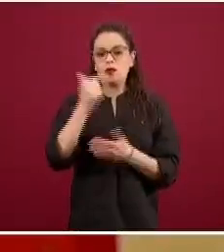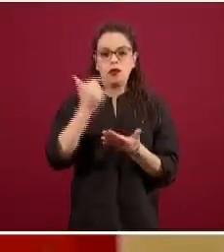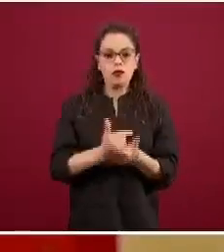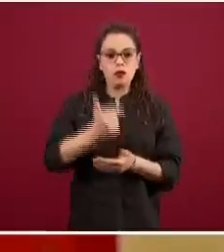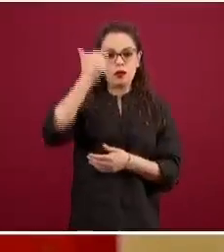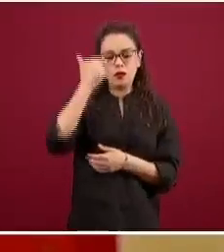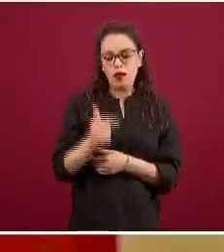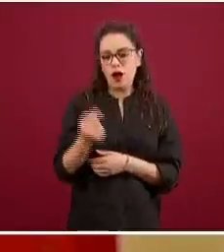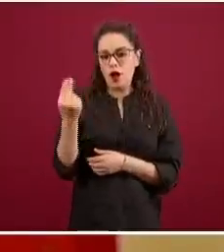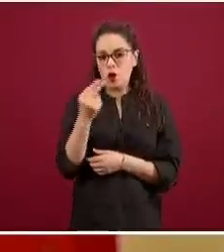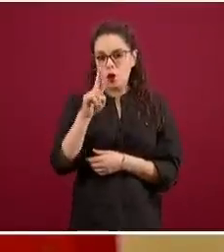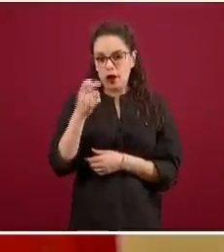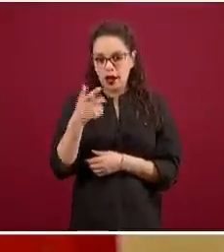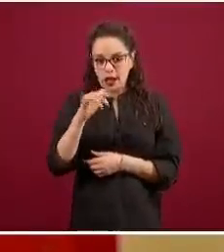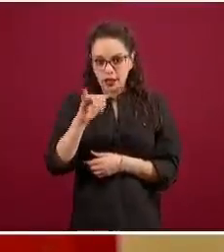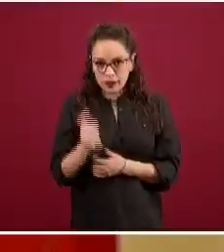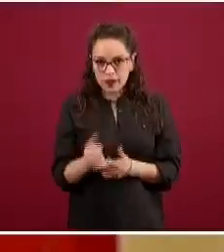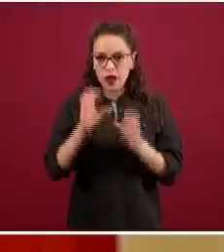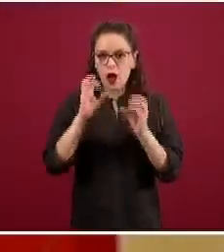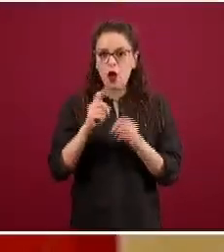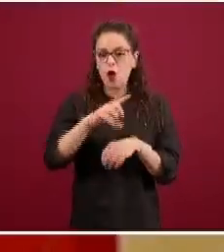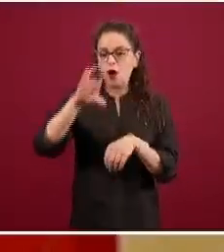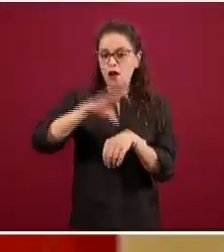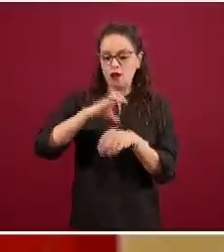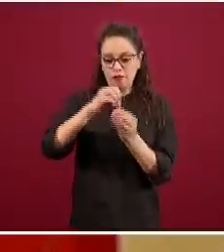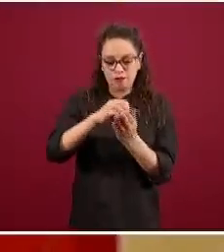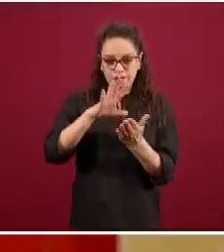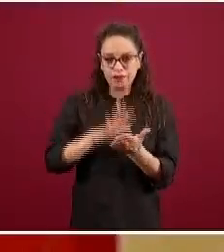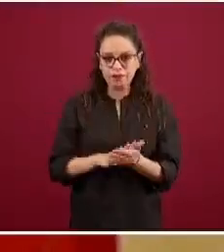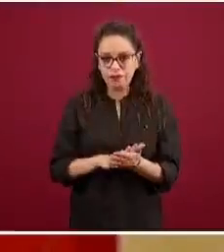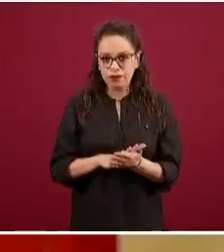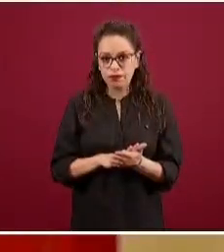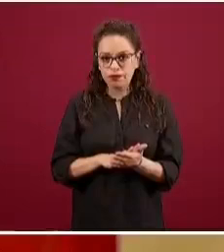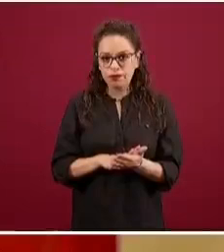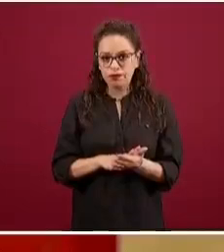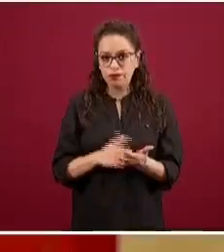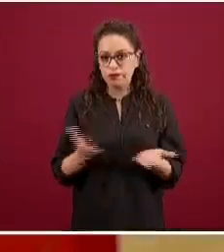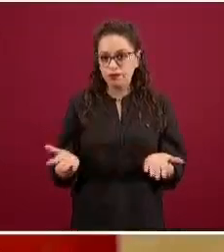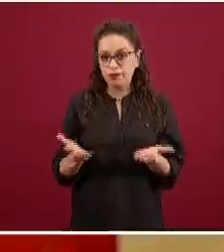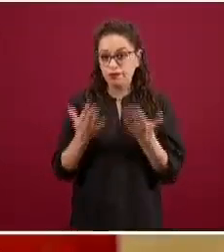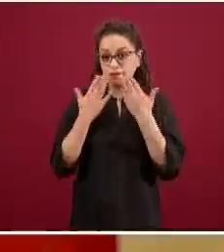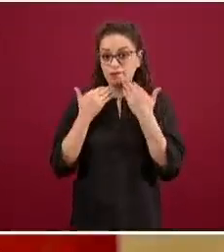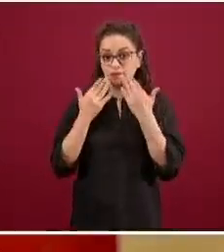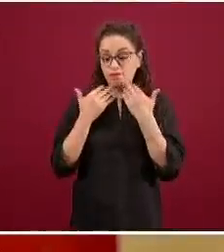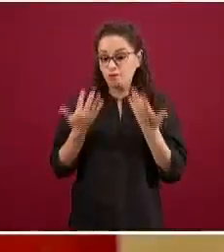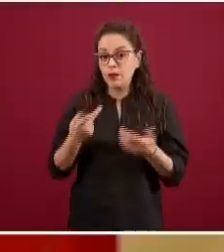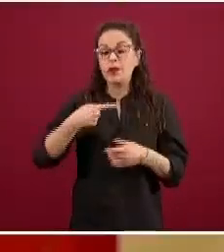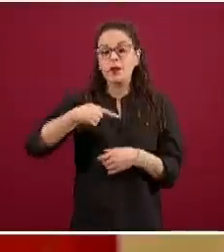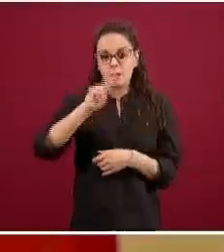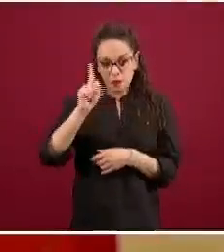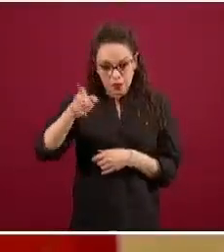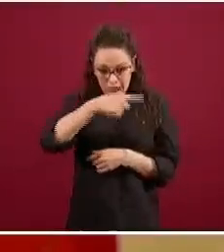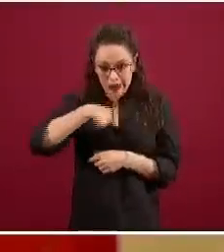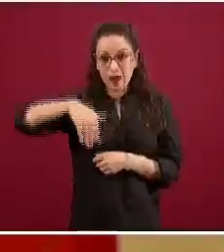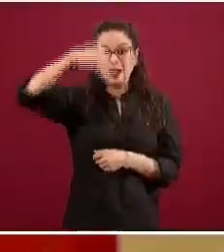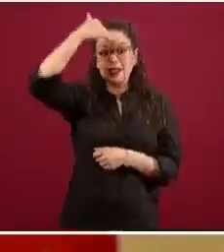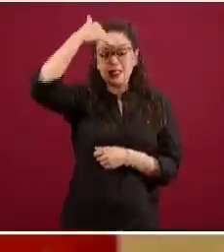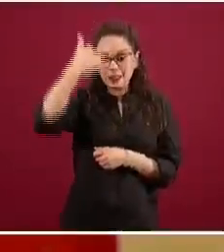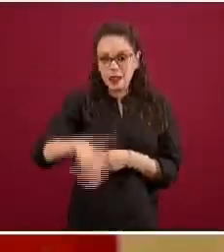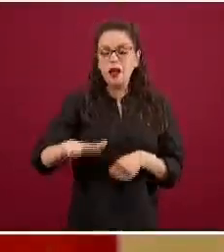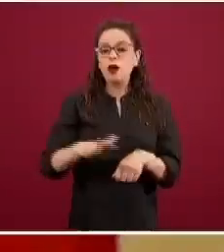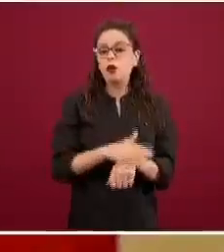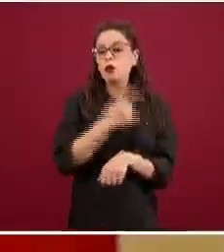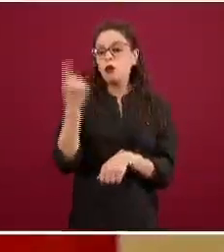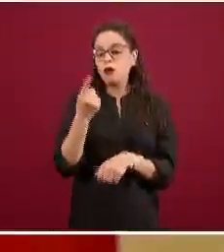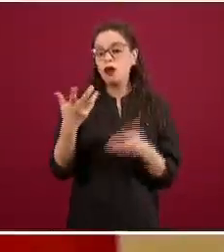consultas externas, no van a quedar registrados. Pero lo sabemos, porque estamos usando un